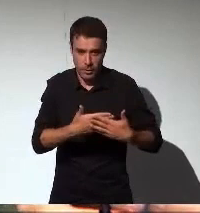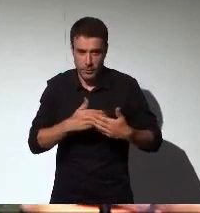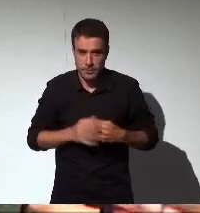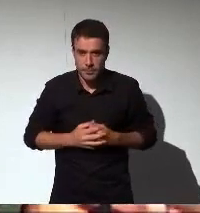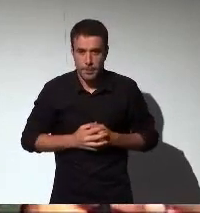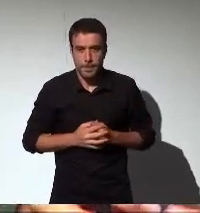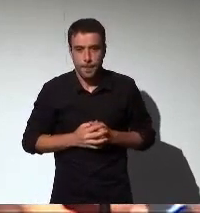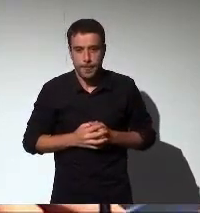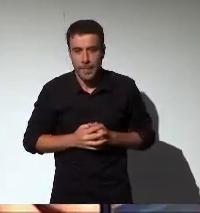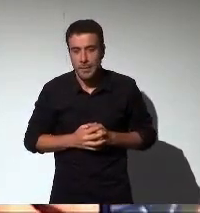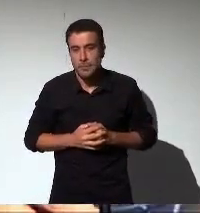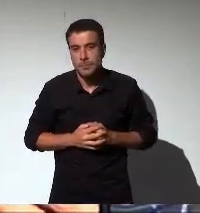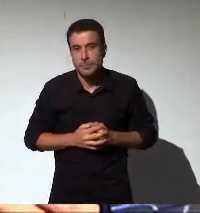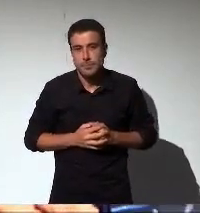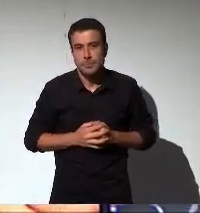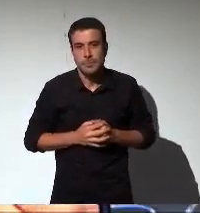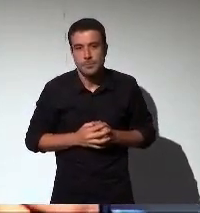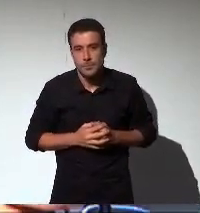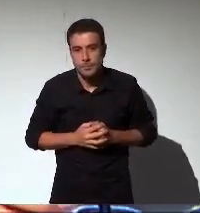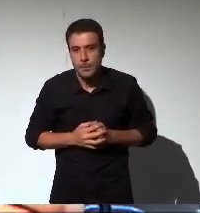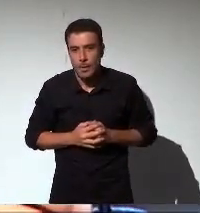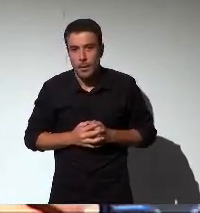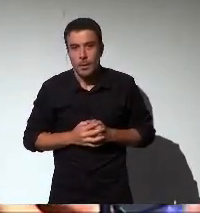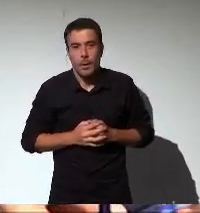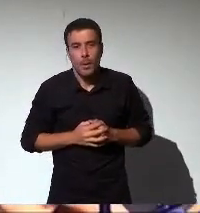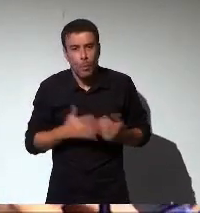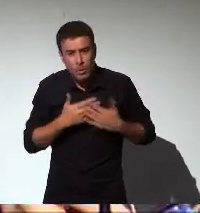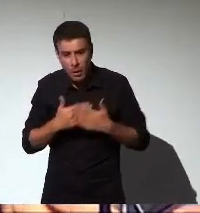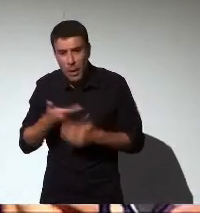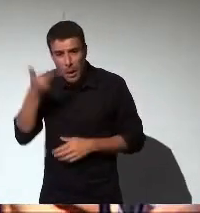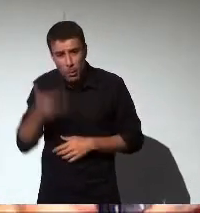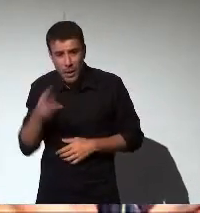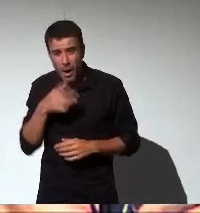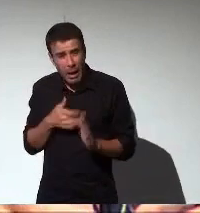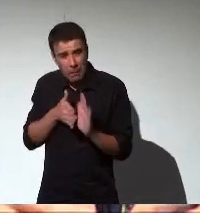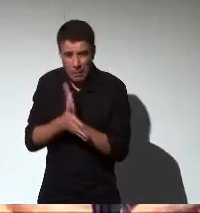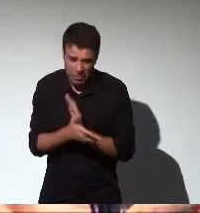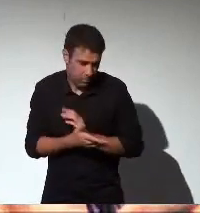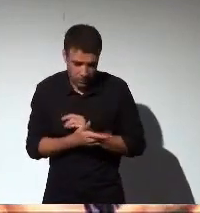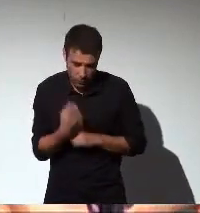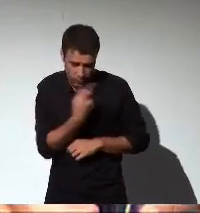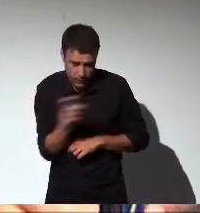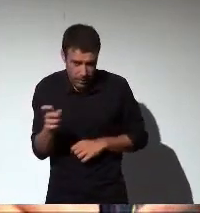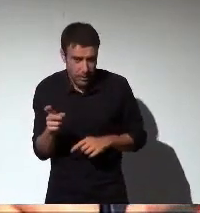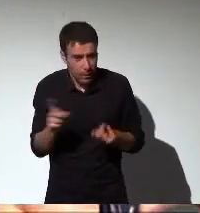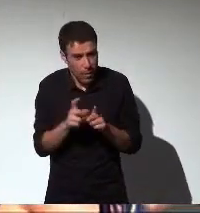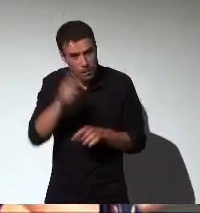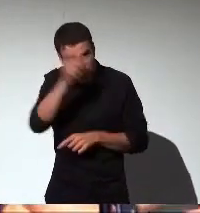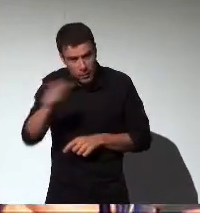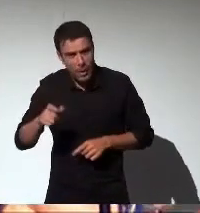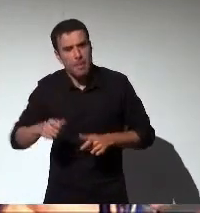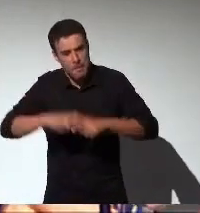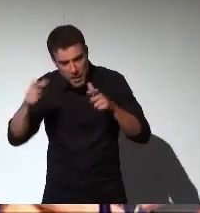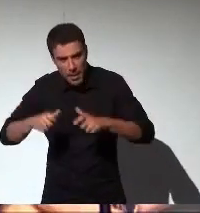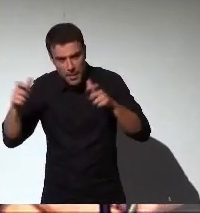El voluntariado, evidentemente, sobra aquí explicar la importancia que tiene, el que existan cada vez más personas dispuestas